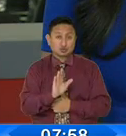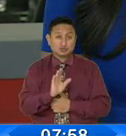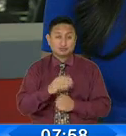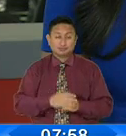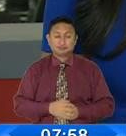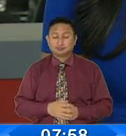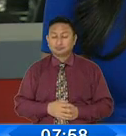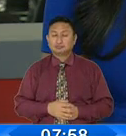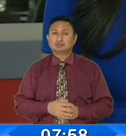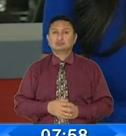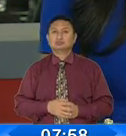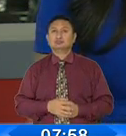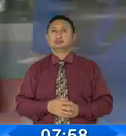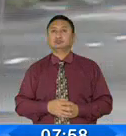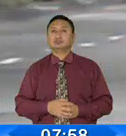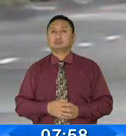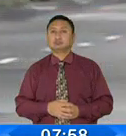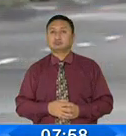nuevo.